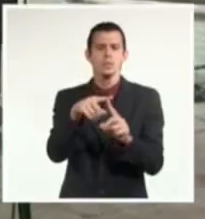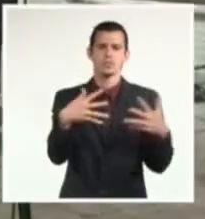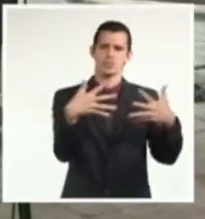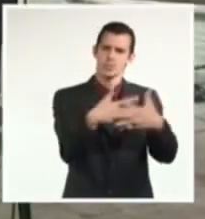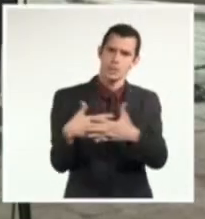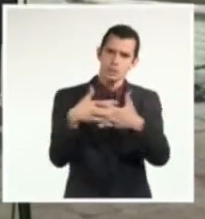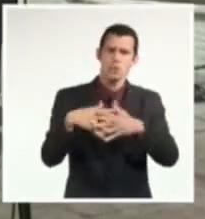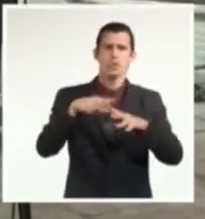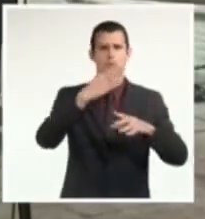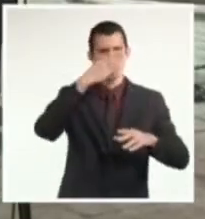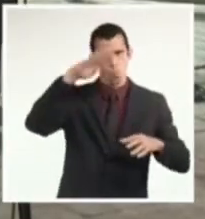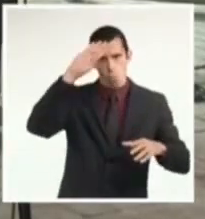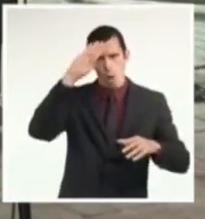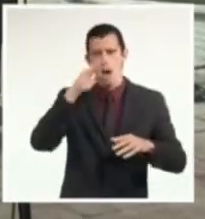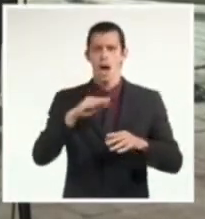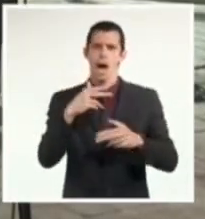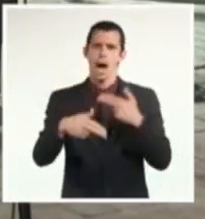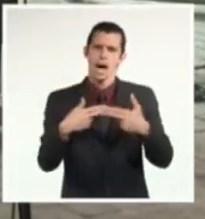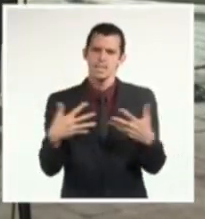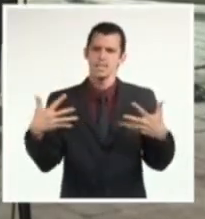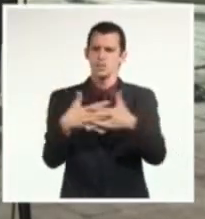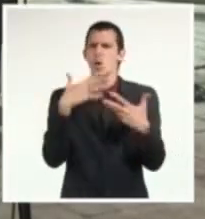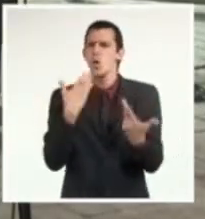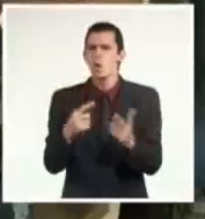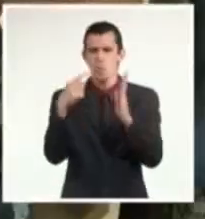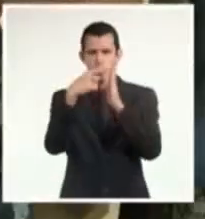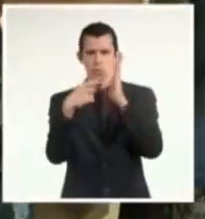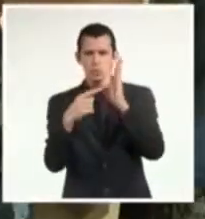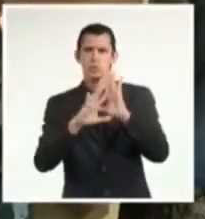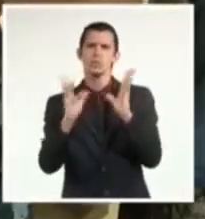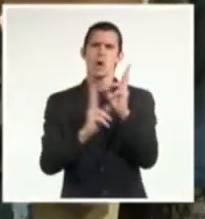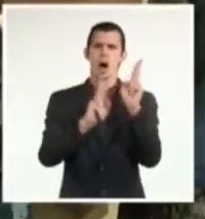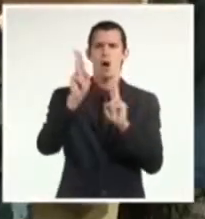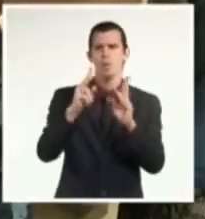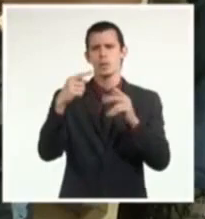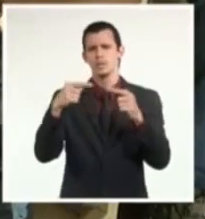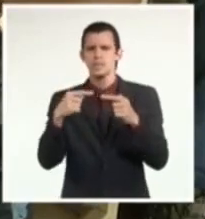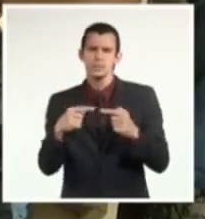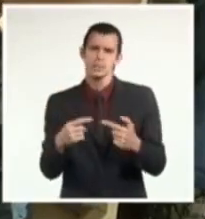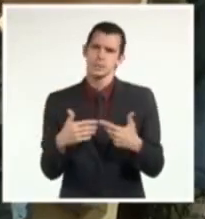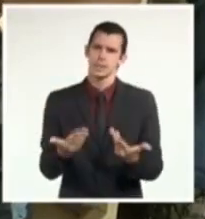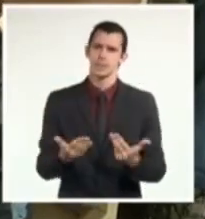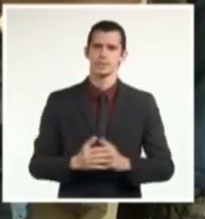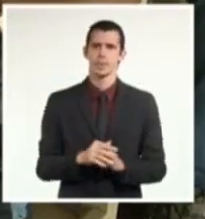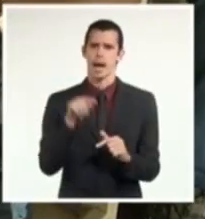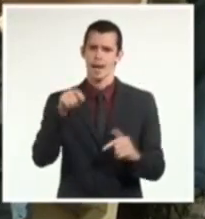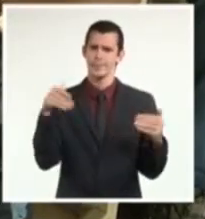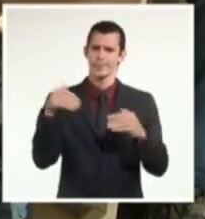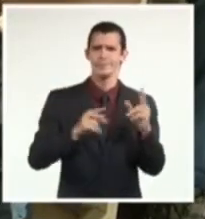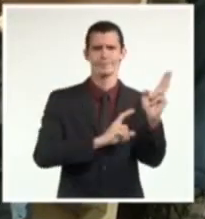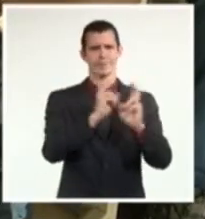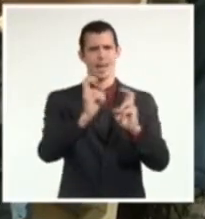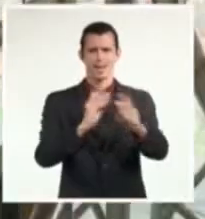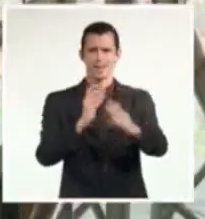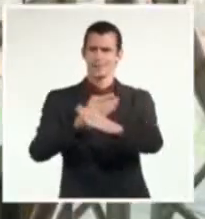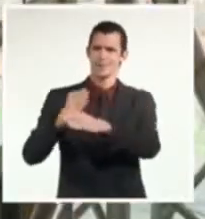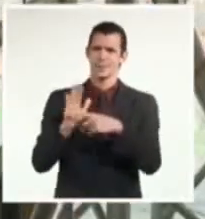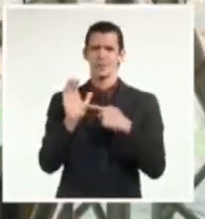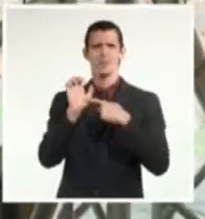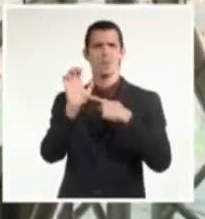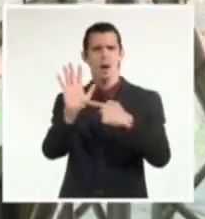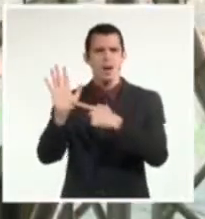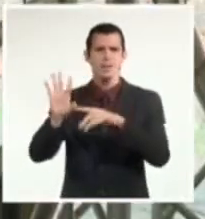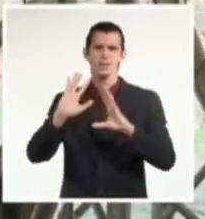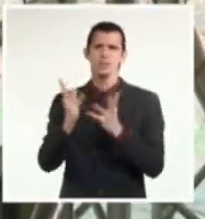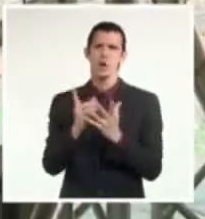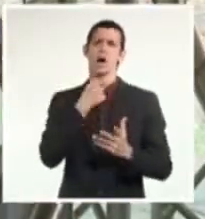Nacional, los participantes expresaron su agradecimiento por las experiencias incorporadas en talleres, paneles y visitas a la Escuela